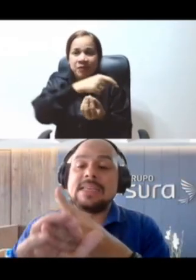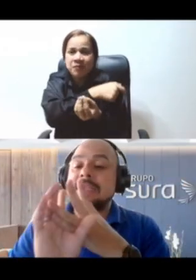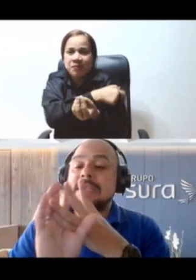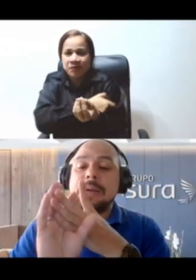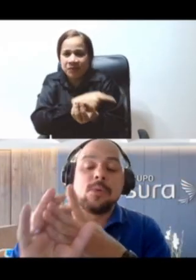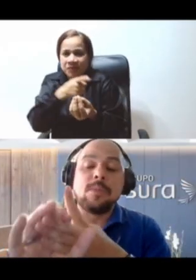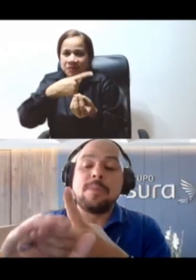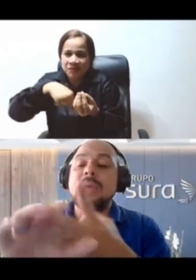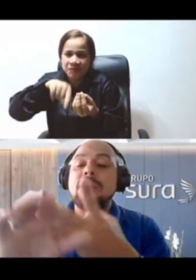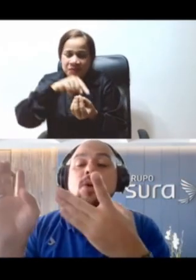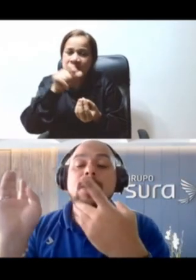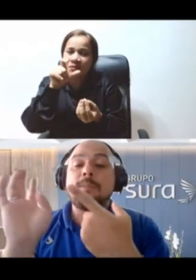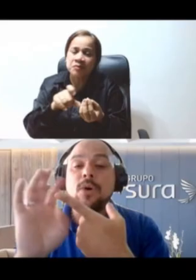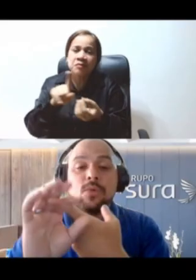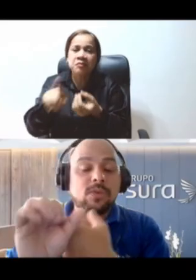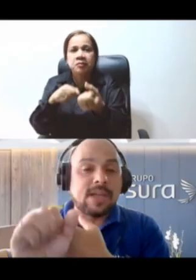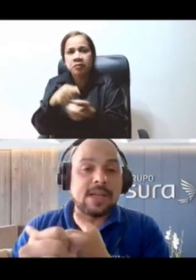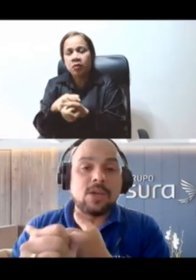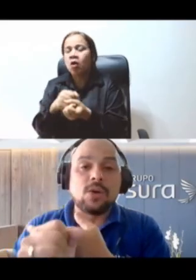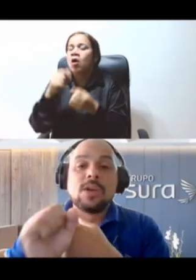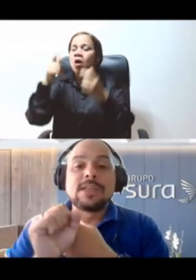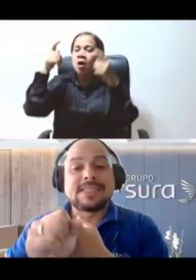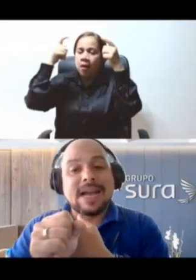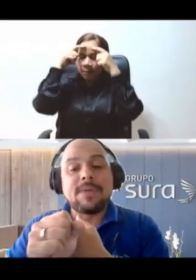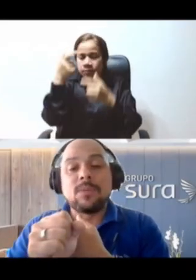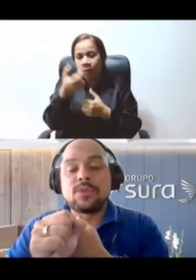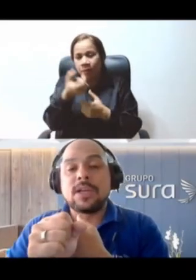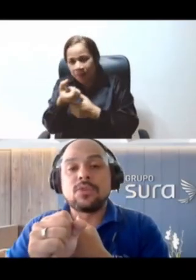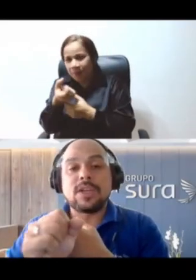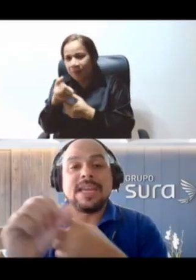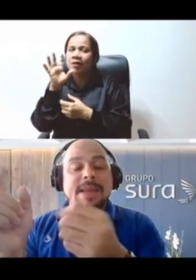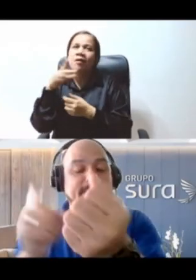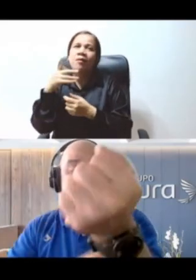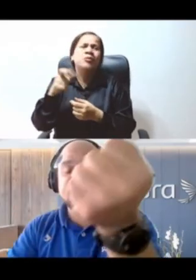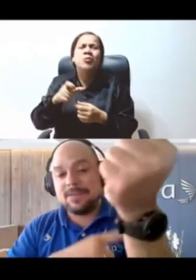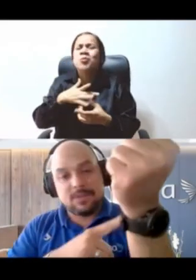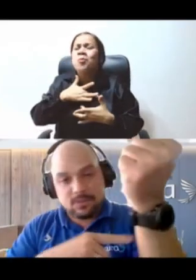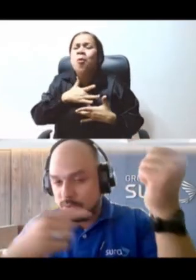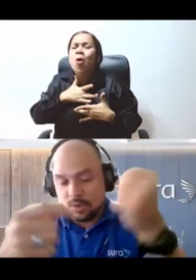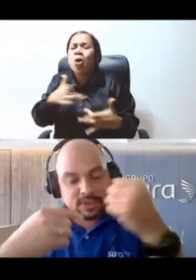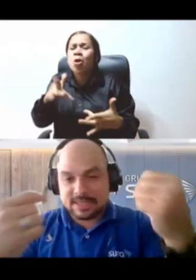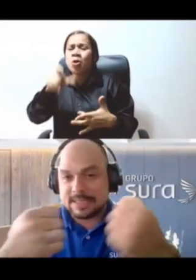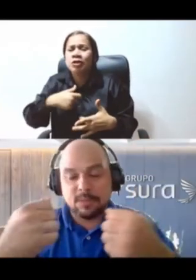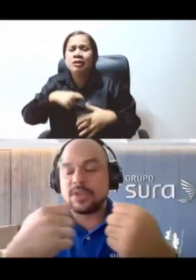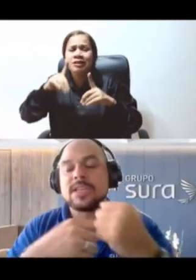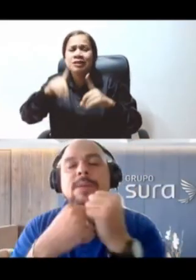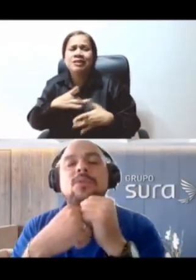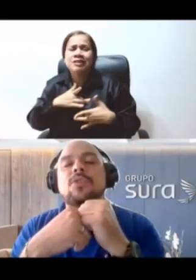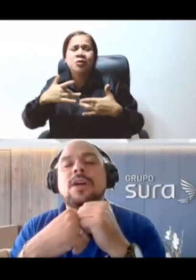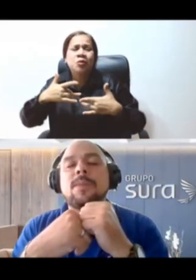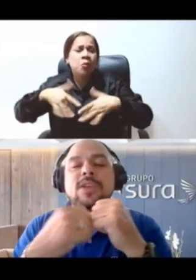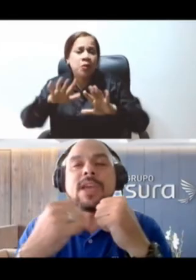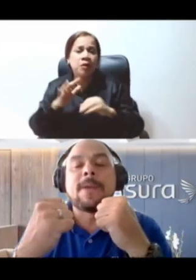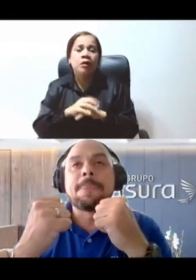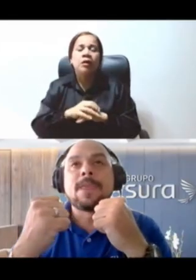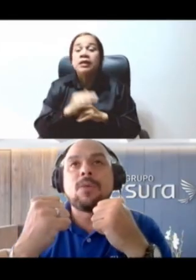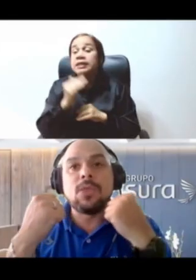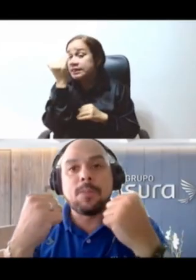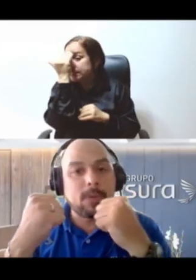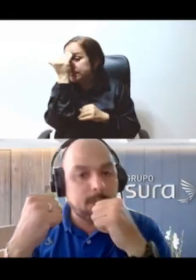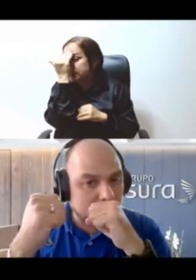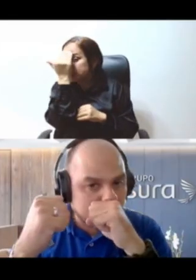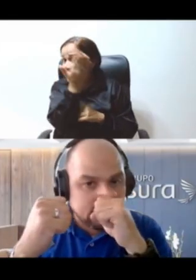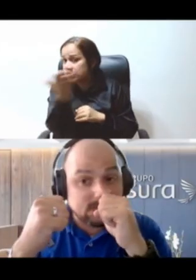es rescatista, bombero, voluntario, sabe, muchachos, y los que estamos en ese mundo sabemos